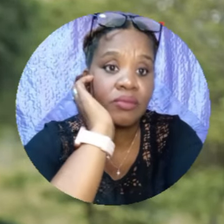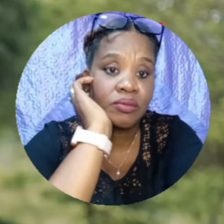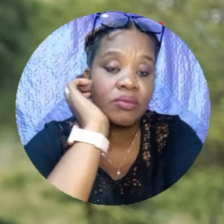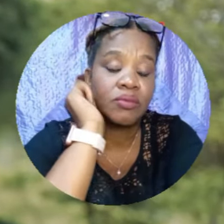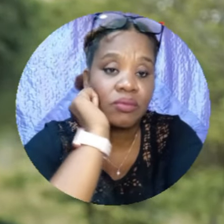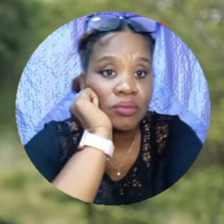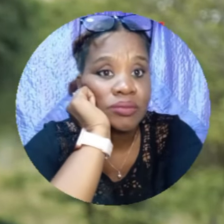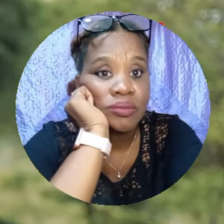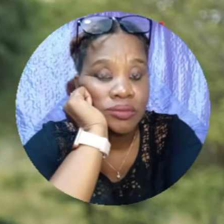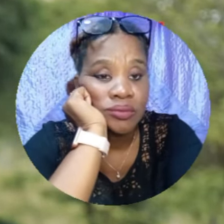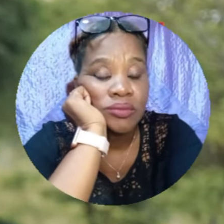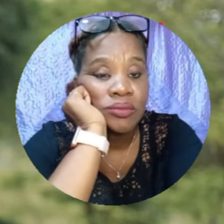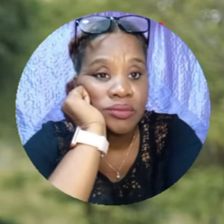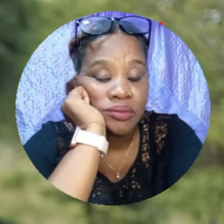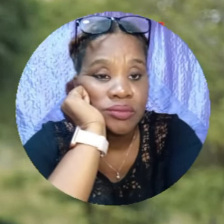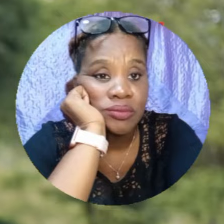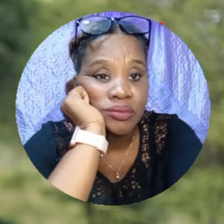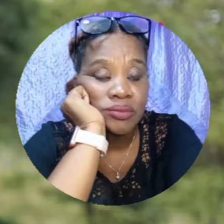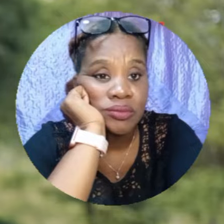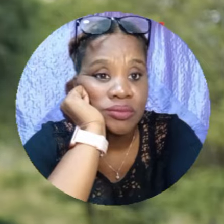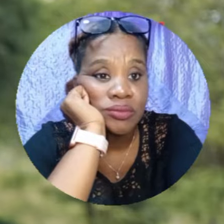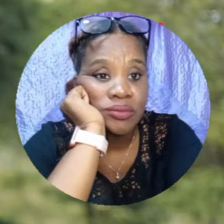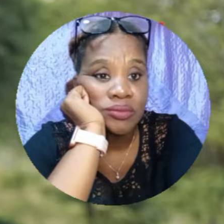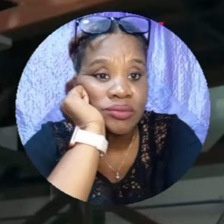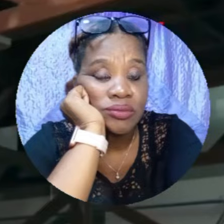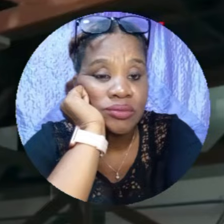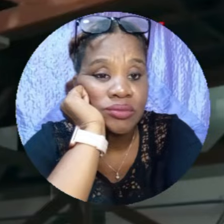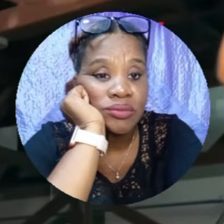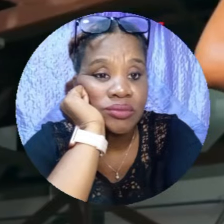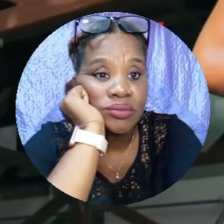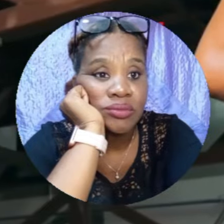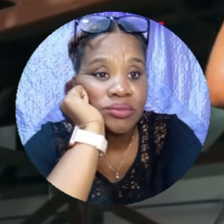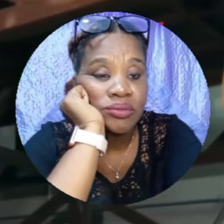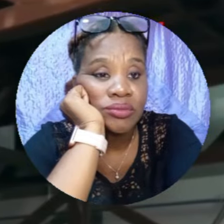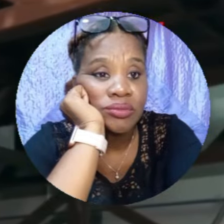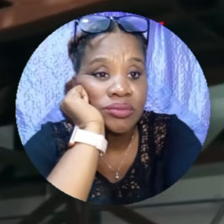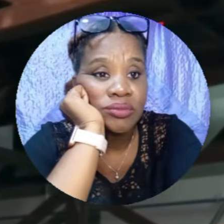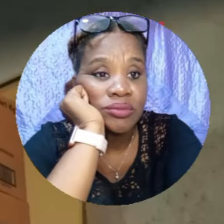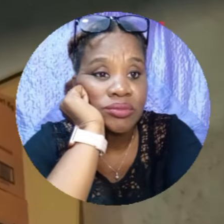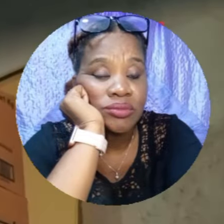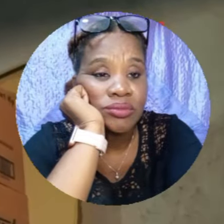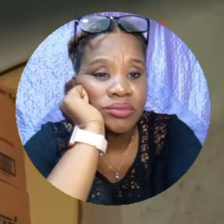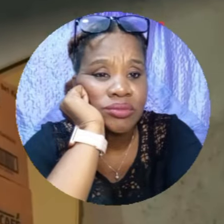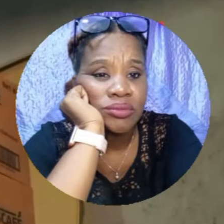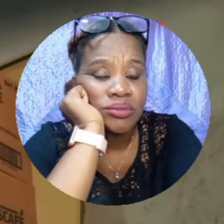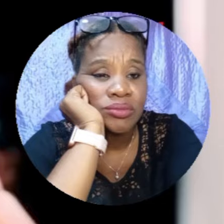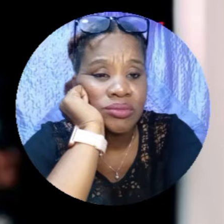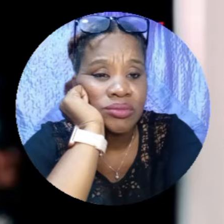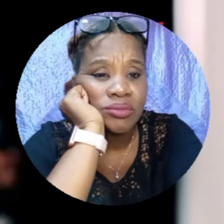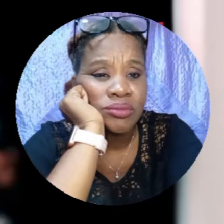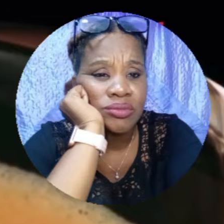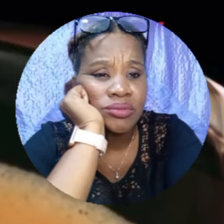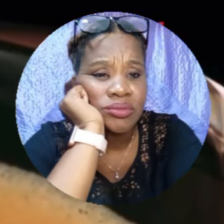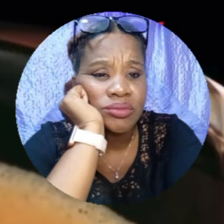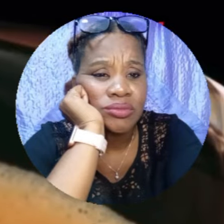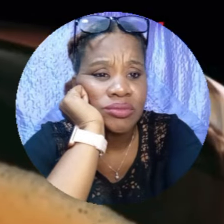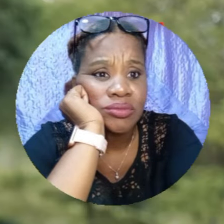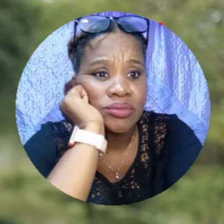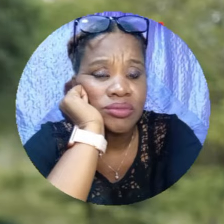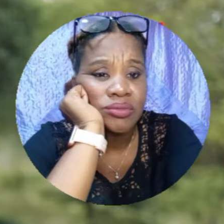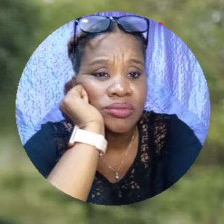calidad, donde se produce el café que nosotros utilizamos para proporcionarlo. Y es una finca